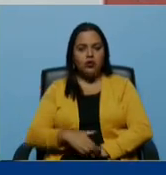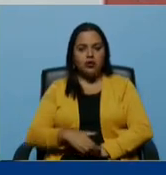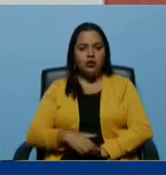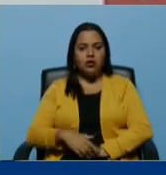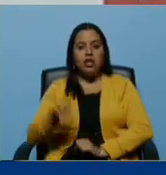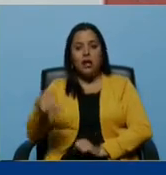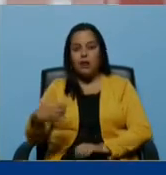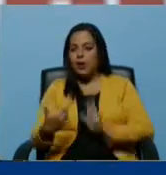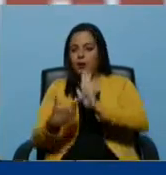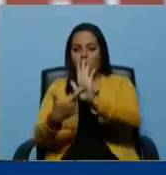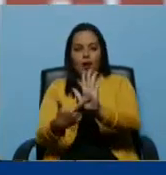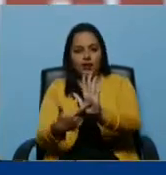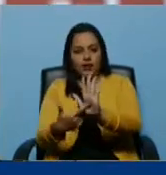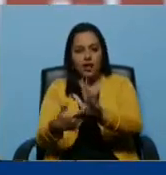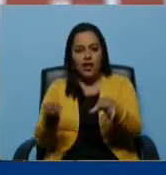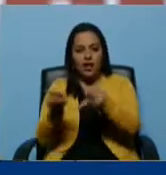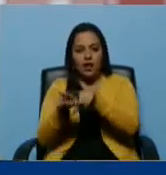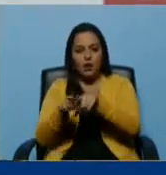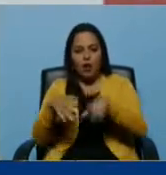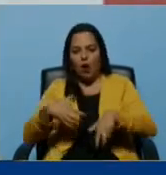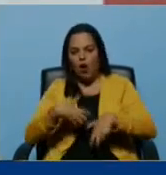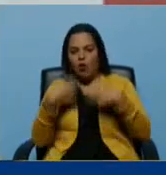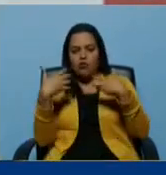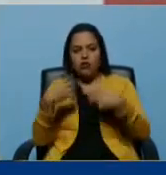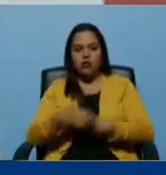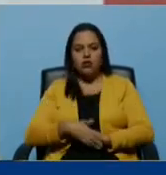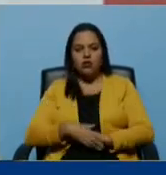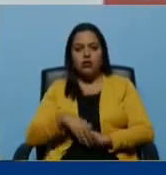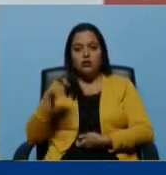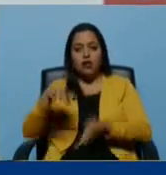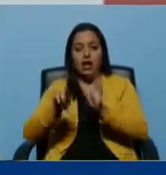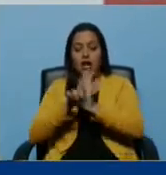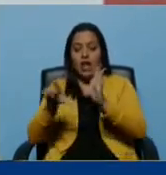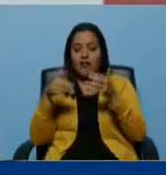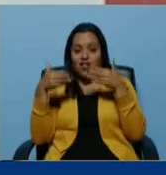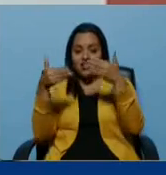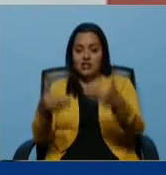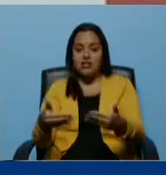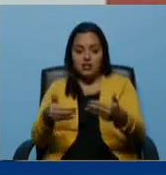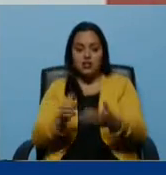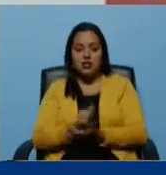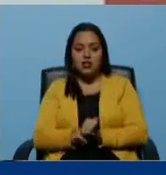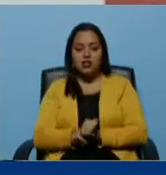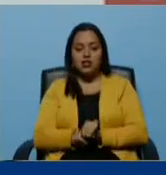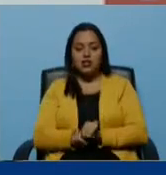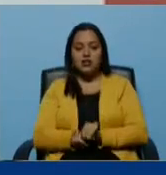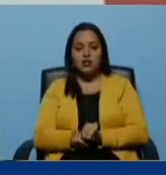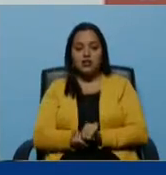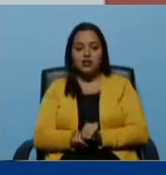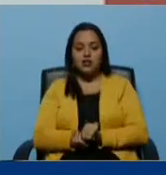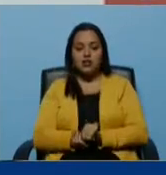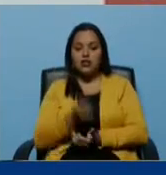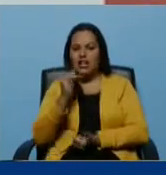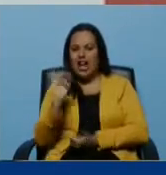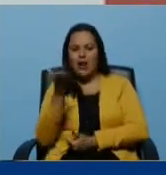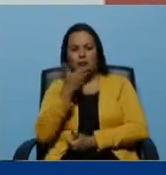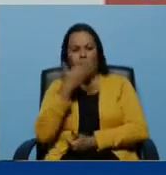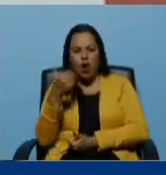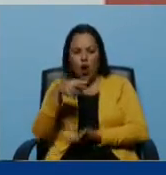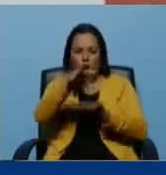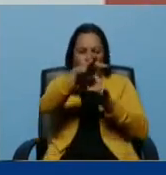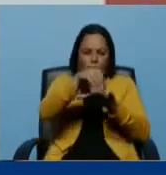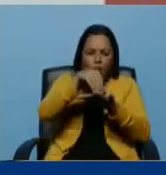y expresiones similares, que es una ley de avanzada que toma lo mejor de las